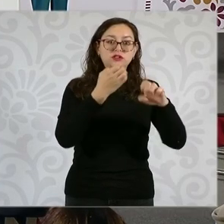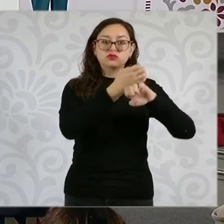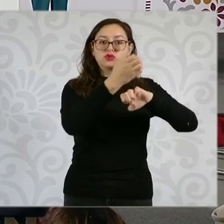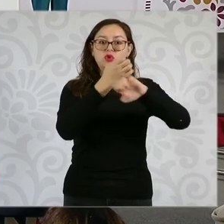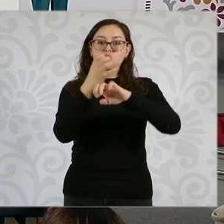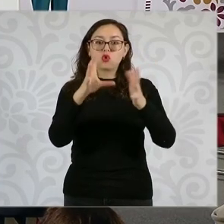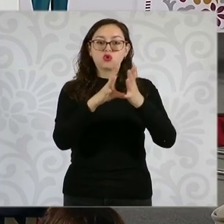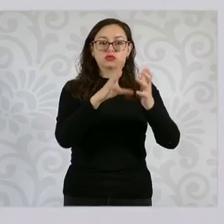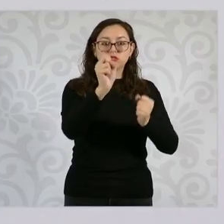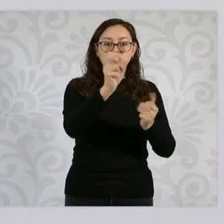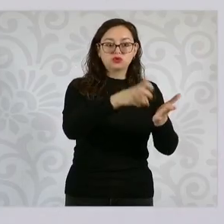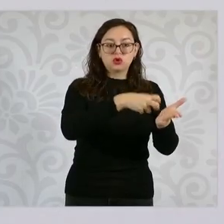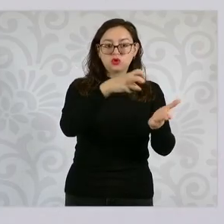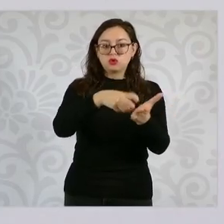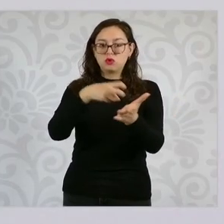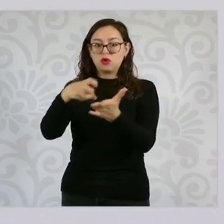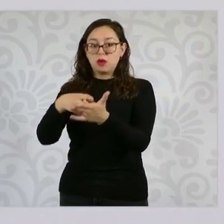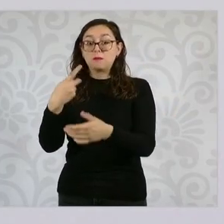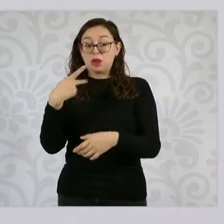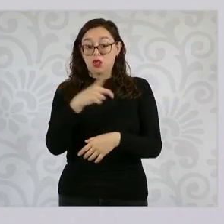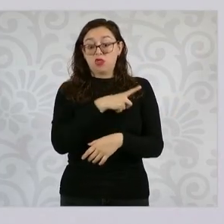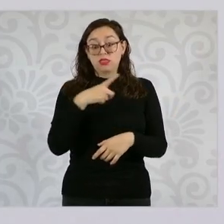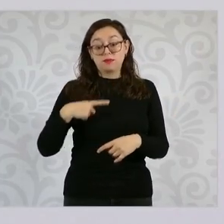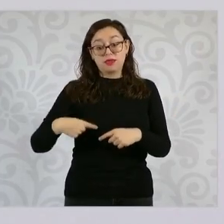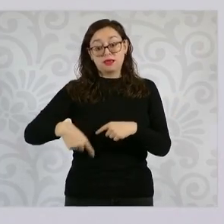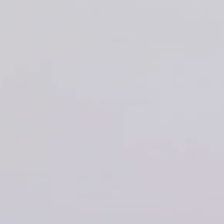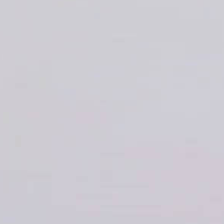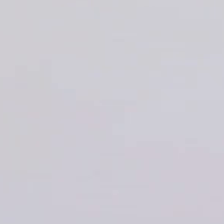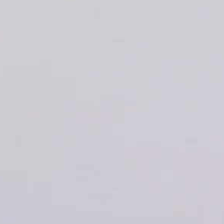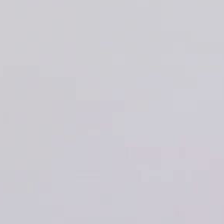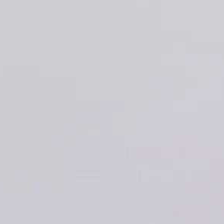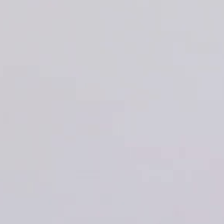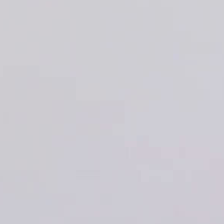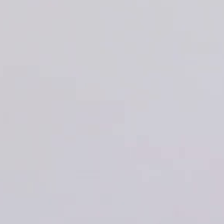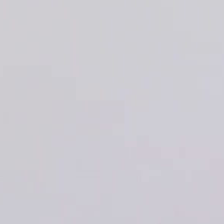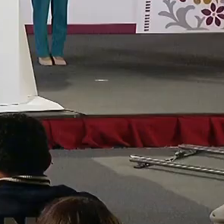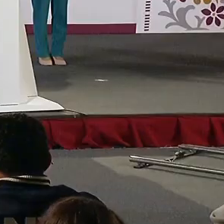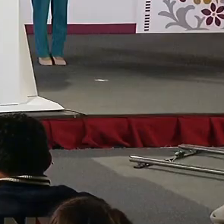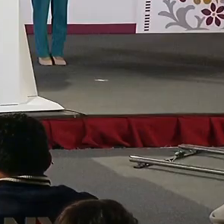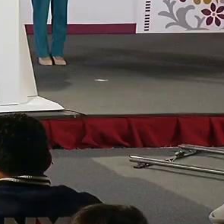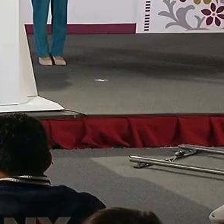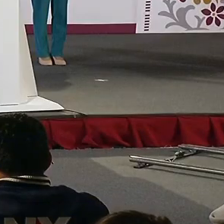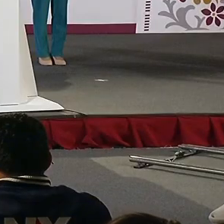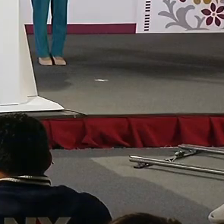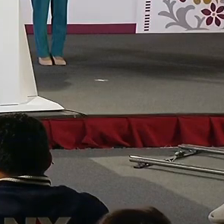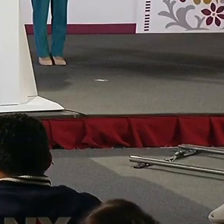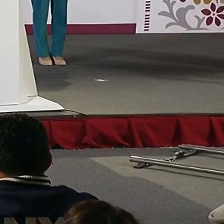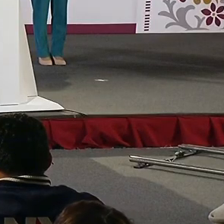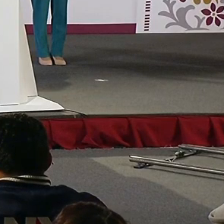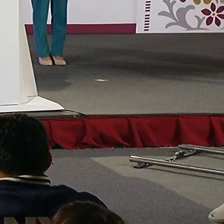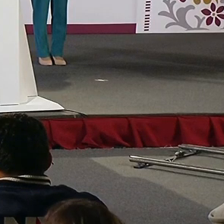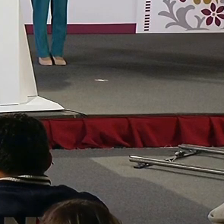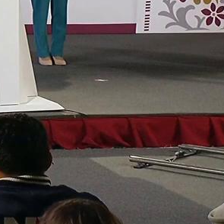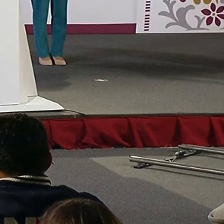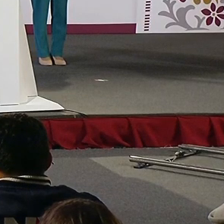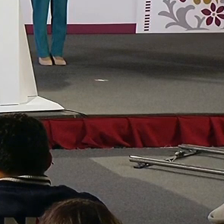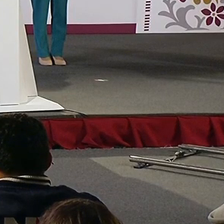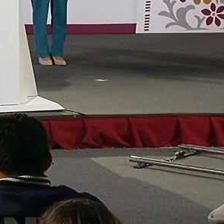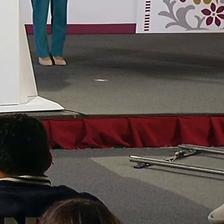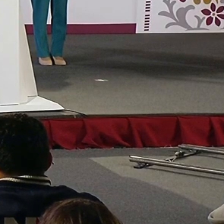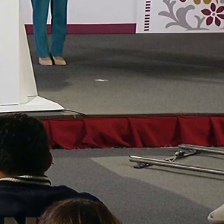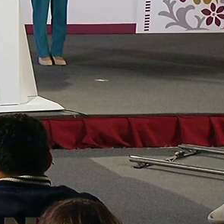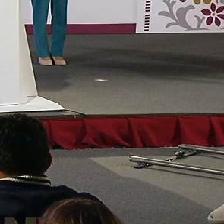pero serán en la misma elección de junio del próximo año. Lo haremos por mayoría y